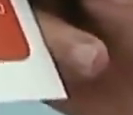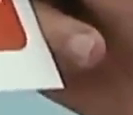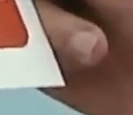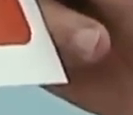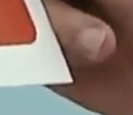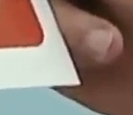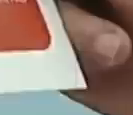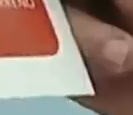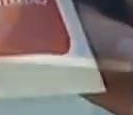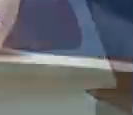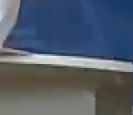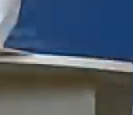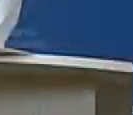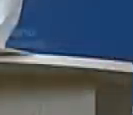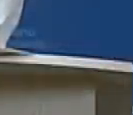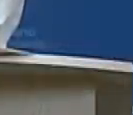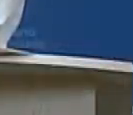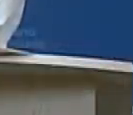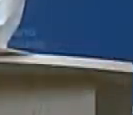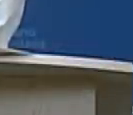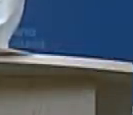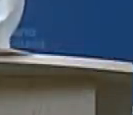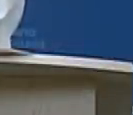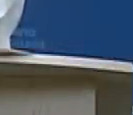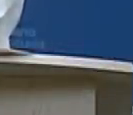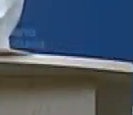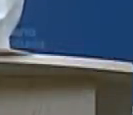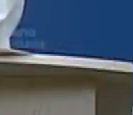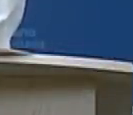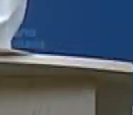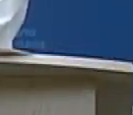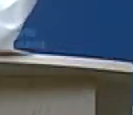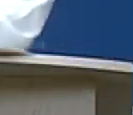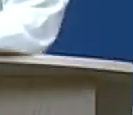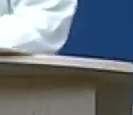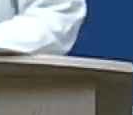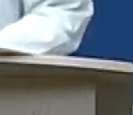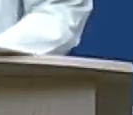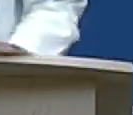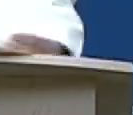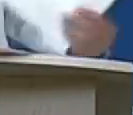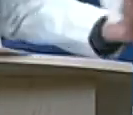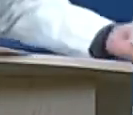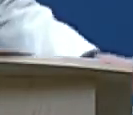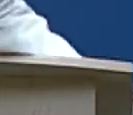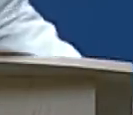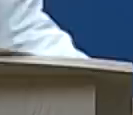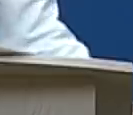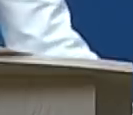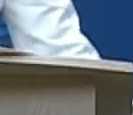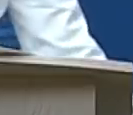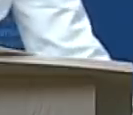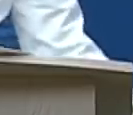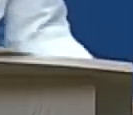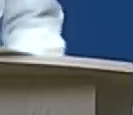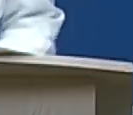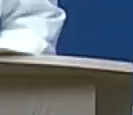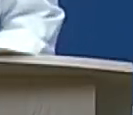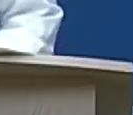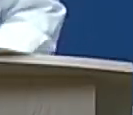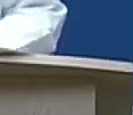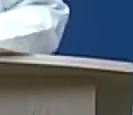sospechar que pueda tener una infección por COVID-19, a todos los aislamos y a todos les hacemos pruebas de